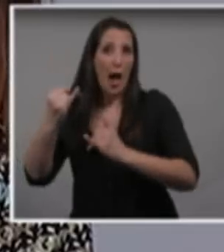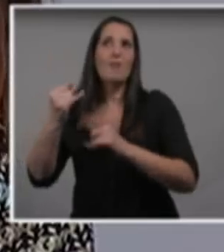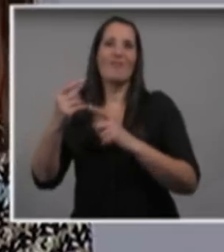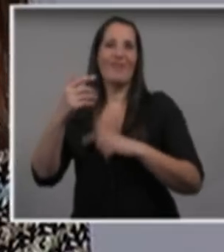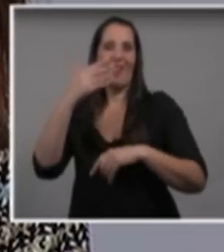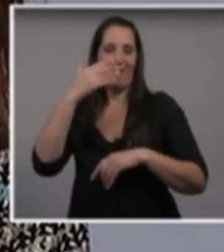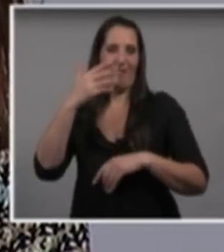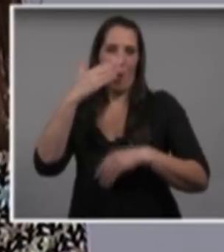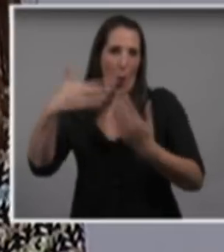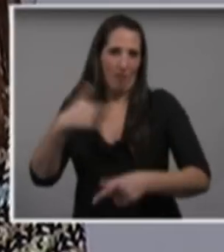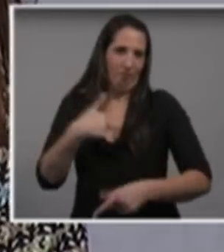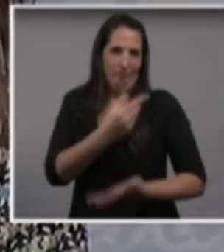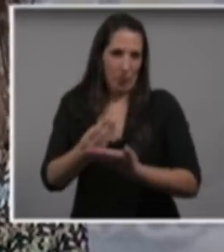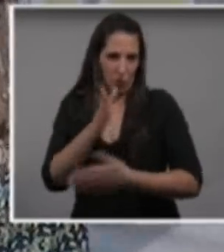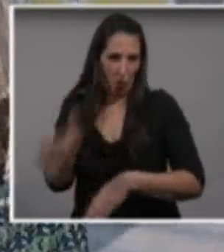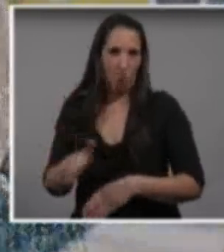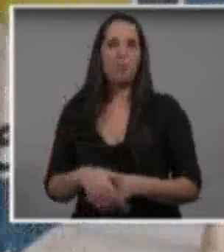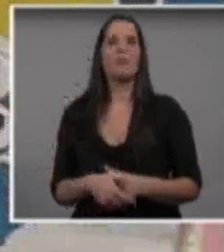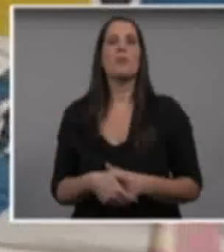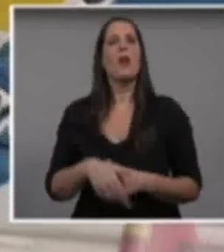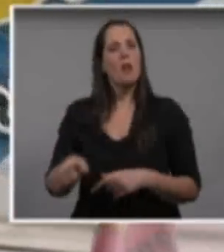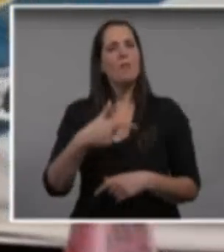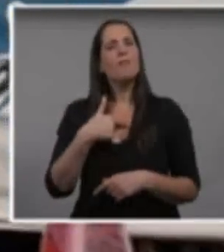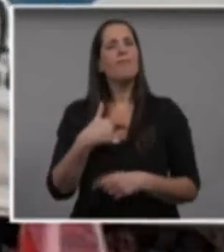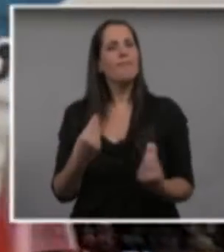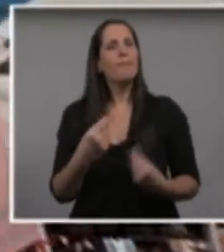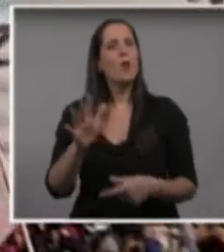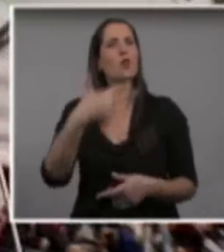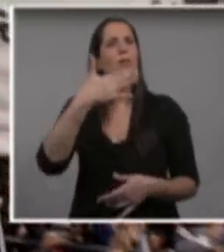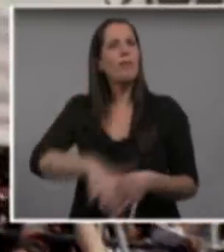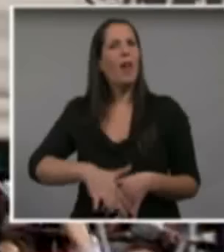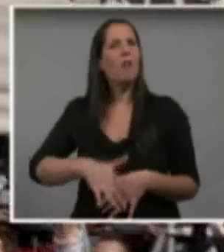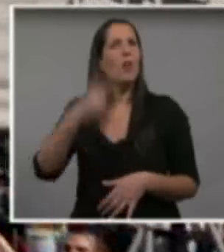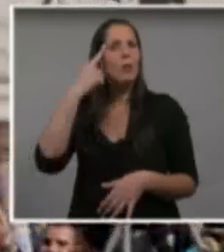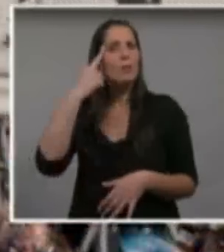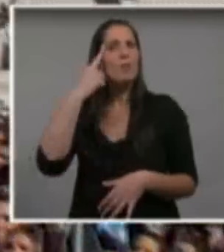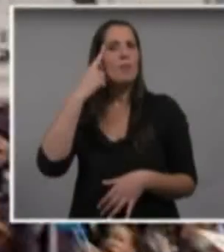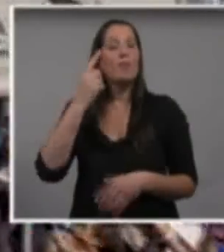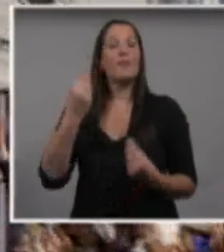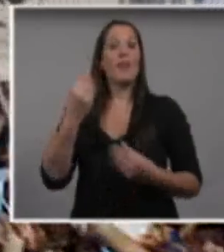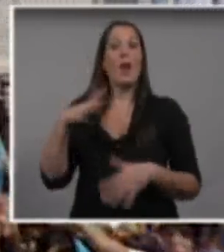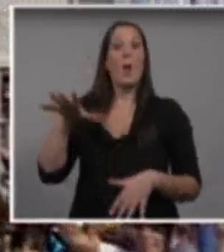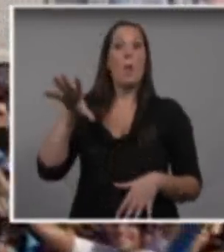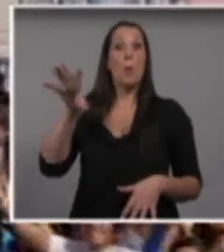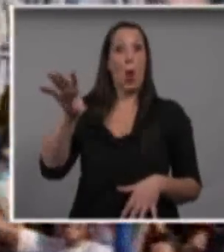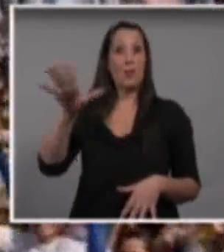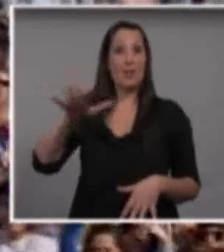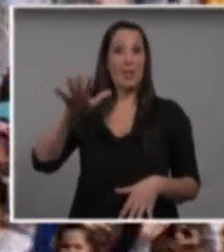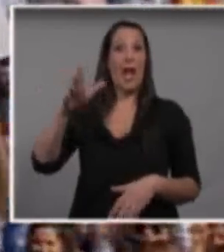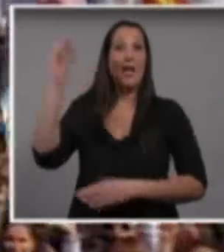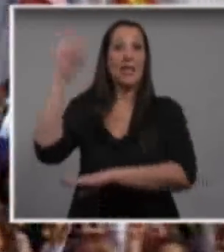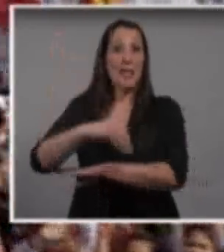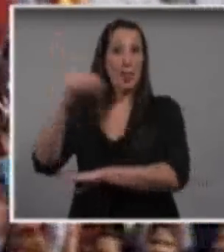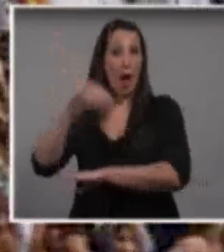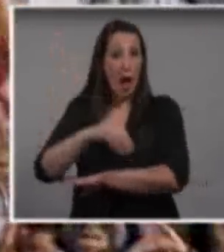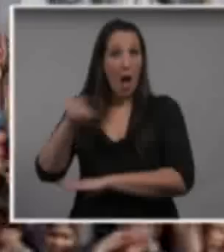¿Saben qué pasa? Yo entiendo cuál es el criterio, como En Santa Cruz, en ese momento, no alcanzaban